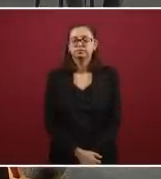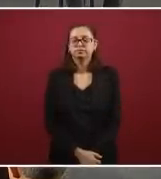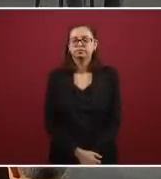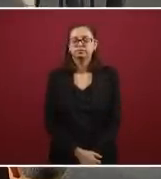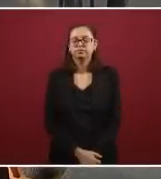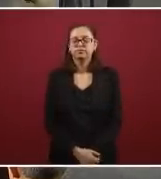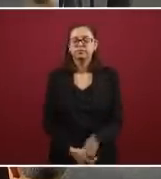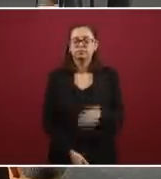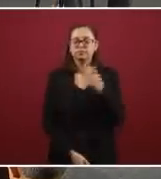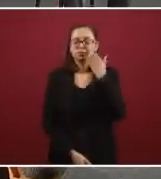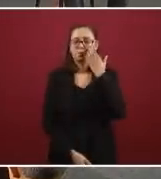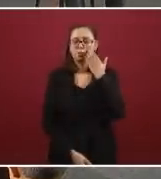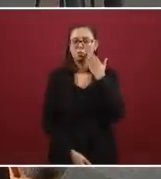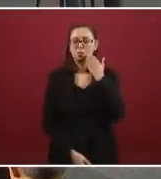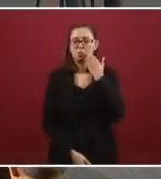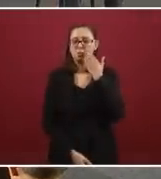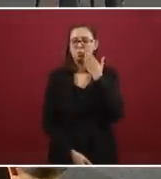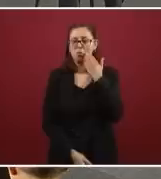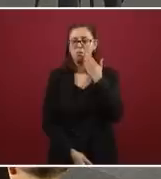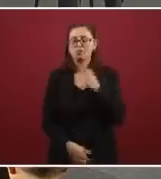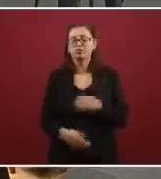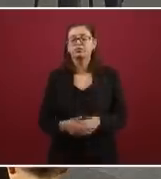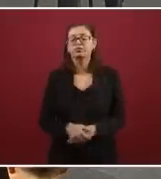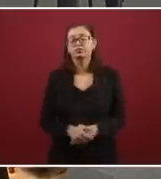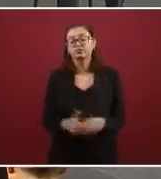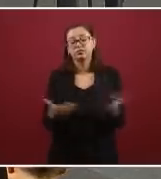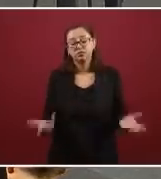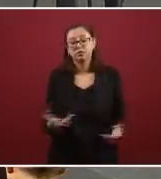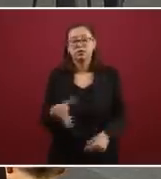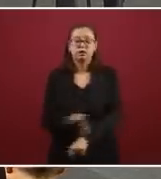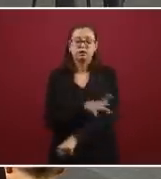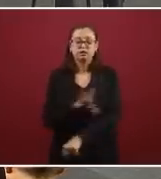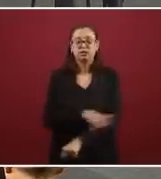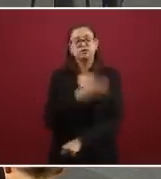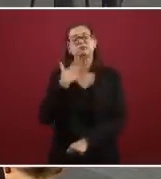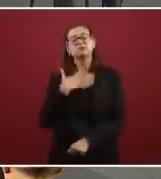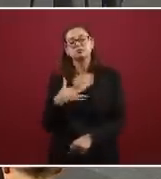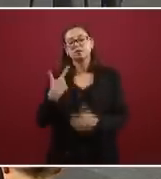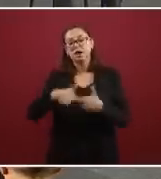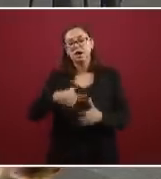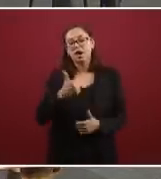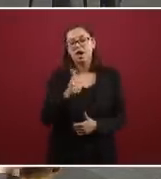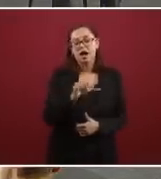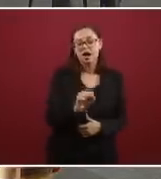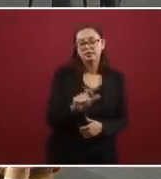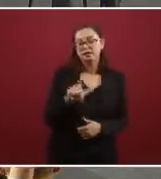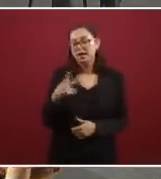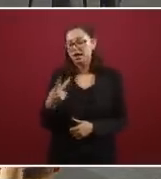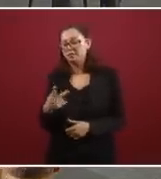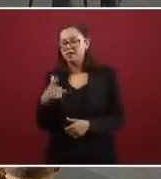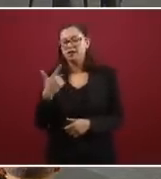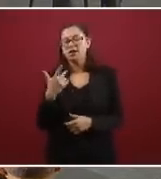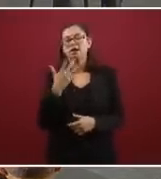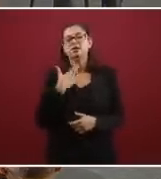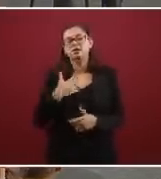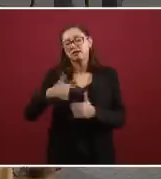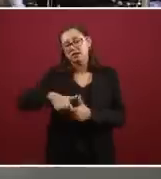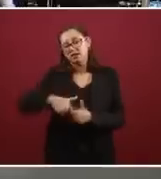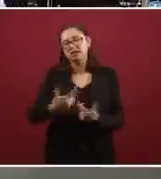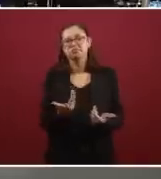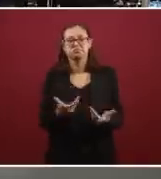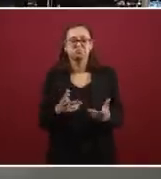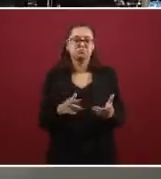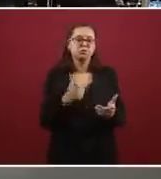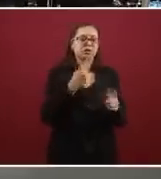Pues esto es el quién es quién en los precios de los combustibles, y si les parece, abrimos